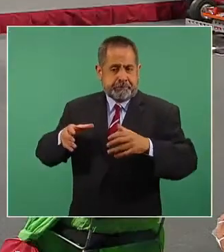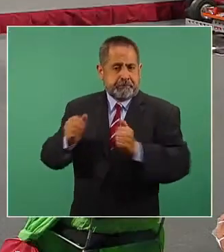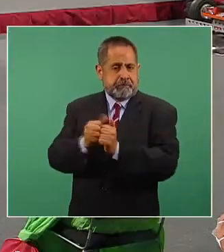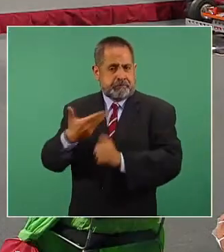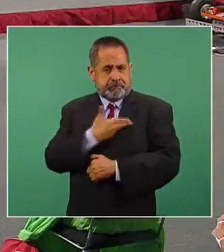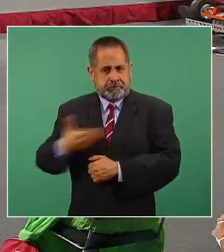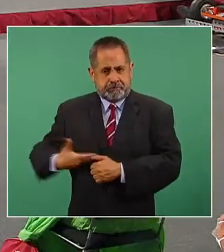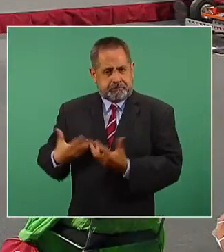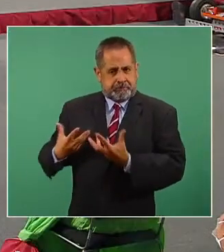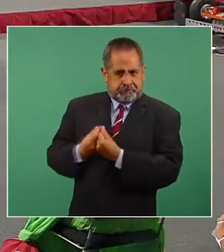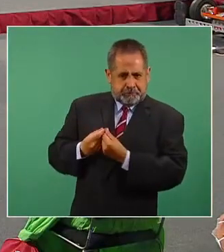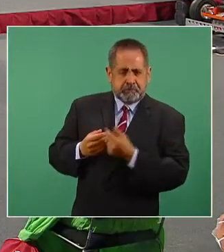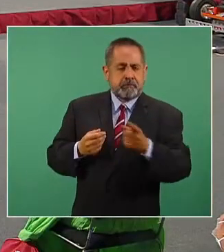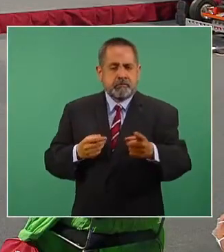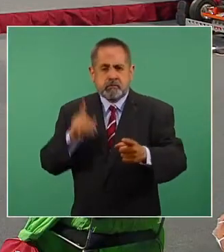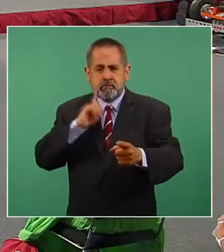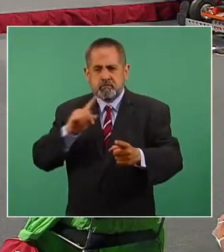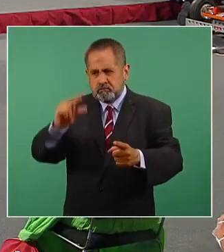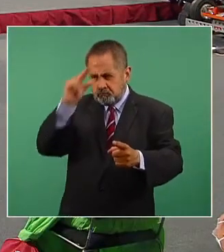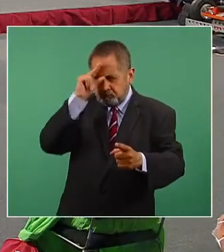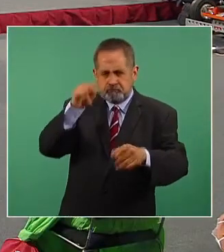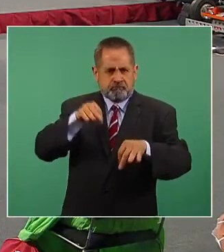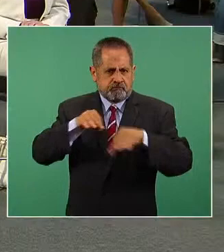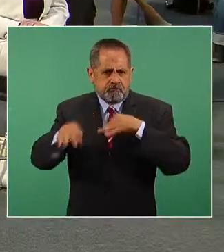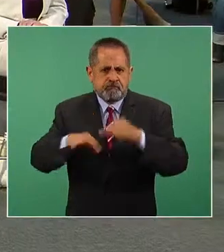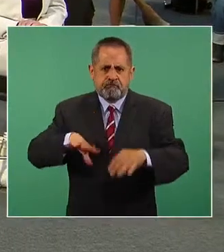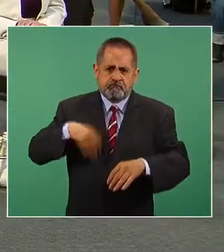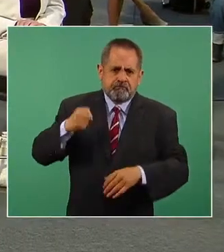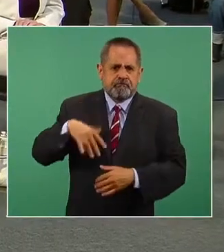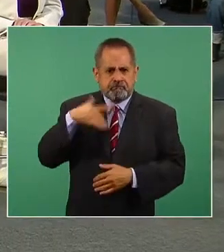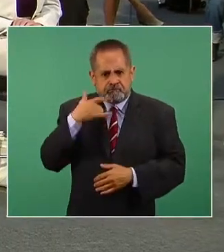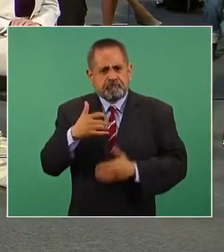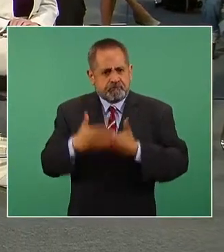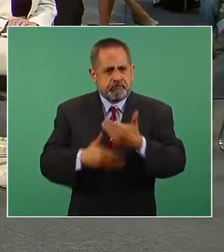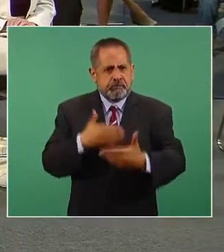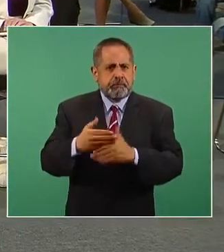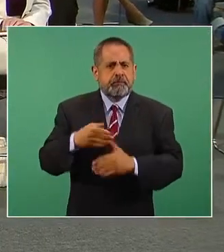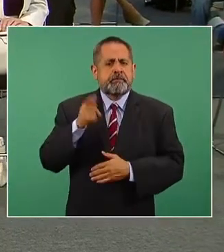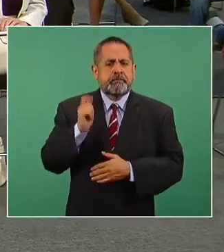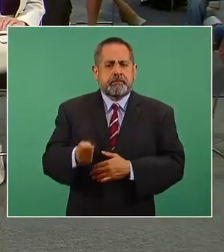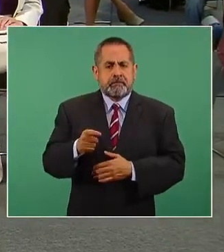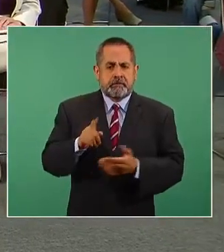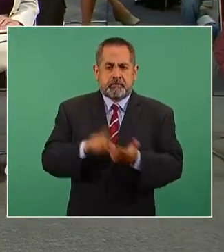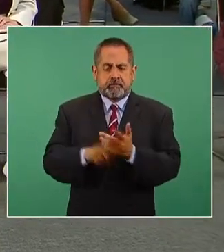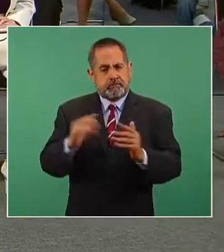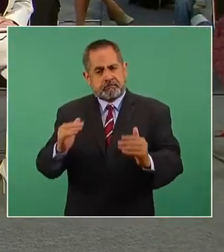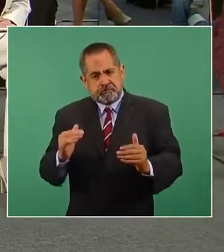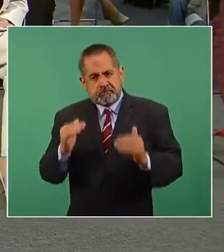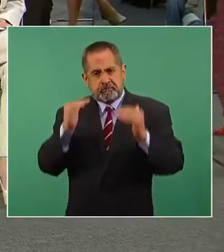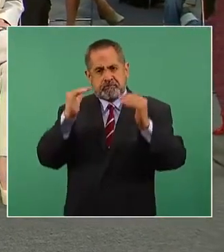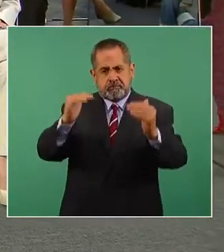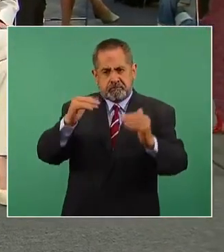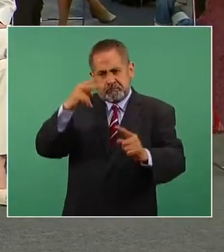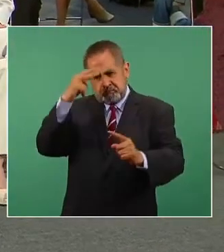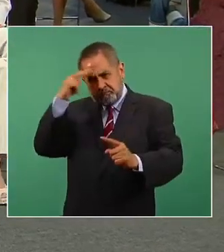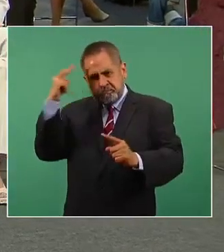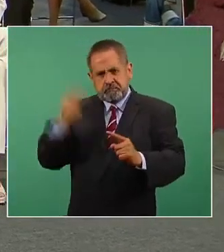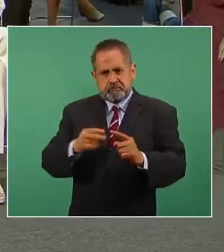mujeres inteligentes, trabajadoras, dispuestas y que ponen en muy alto el nombre de nuestro